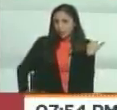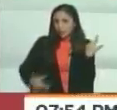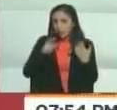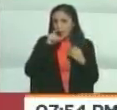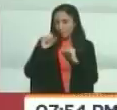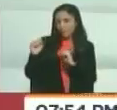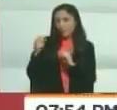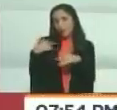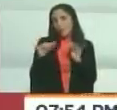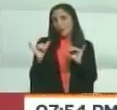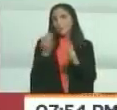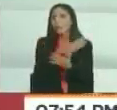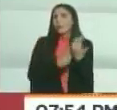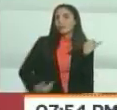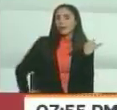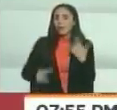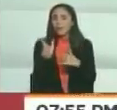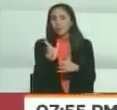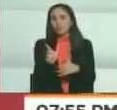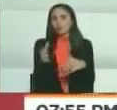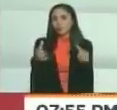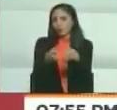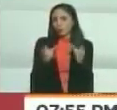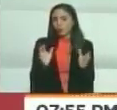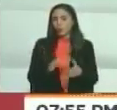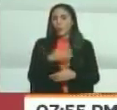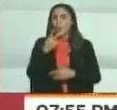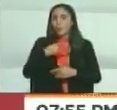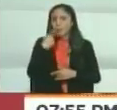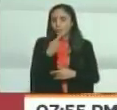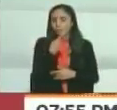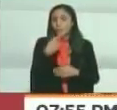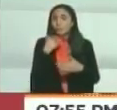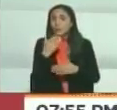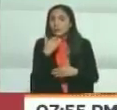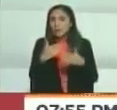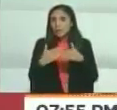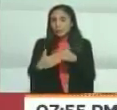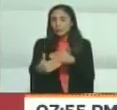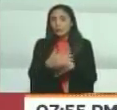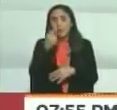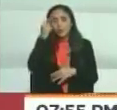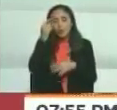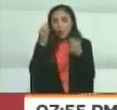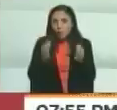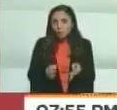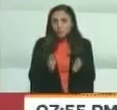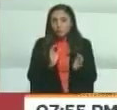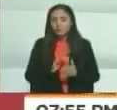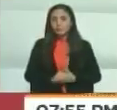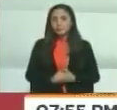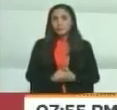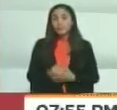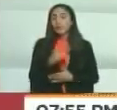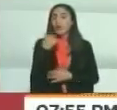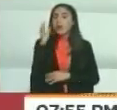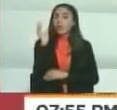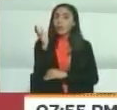Y ya de una vez, porque esto ya lo tenemos encima, ya habíamos nosotros hablado que el Congreso debía